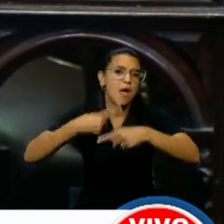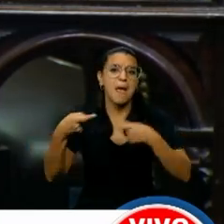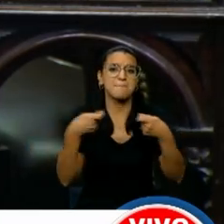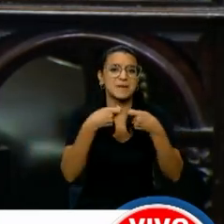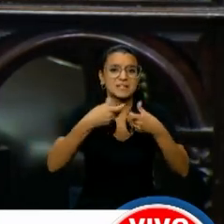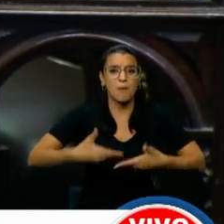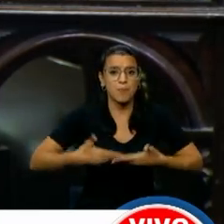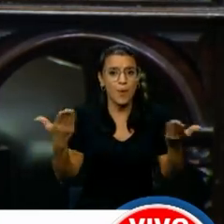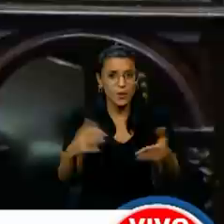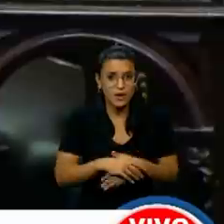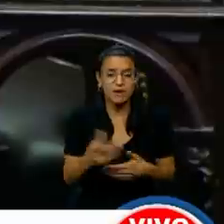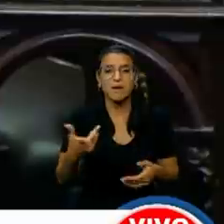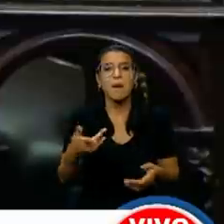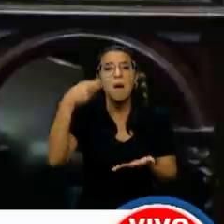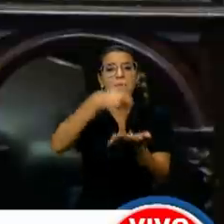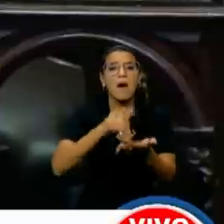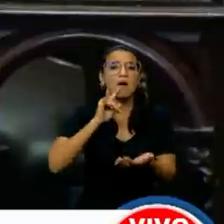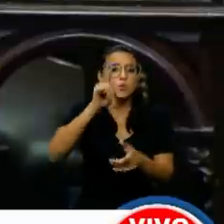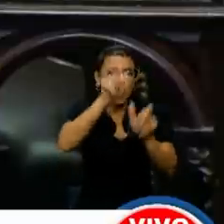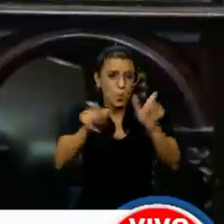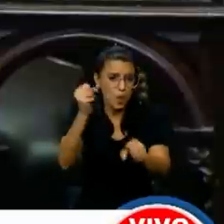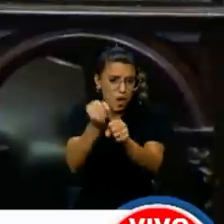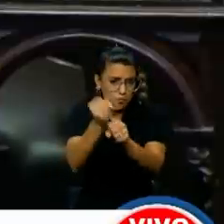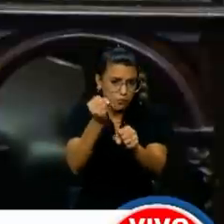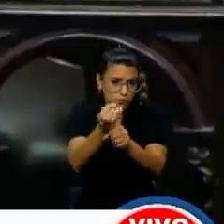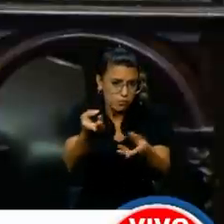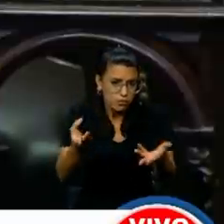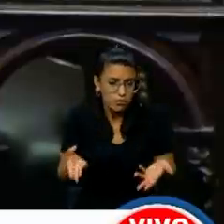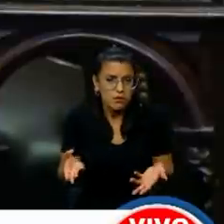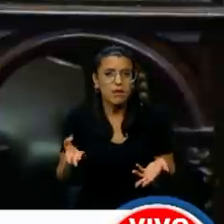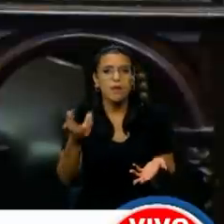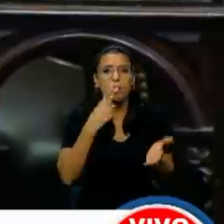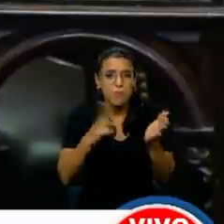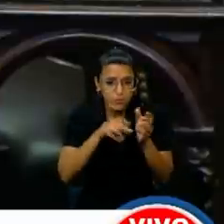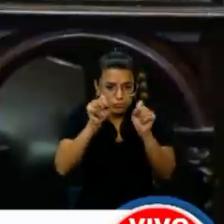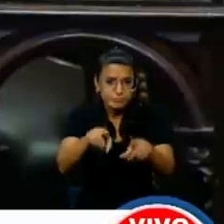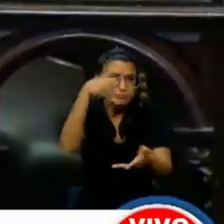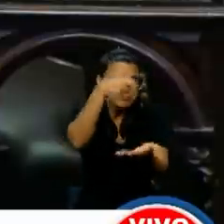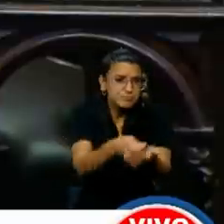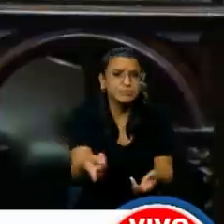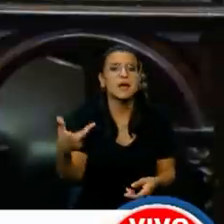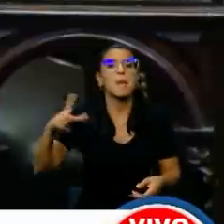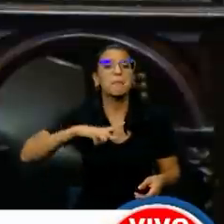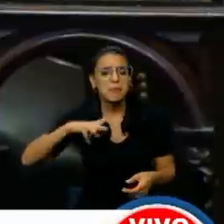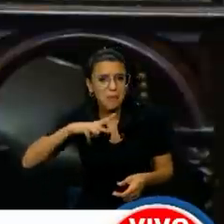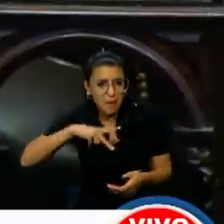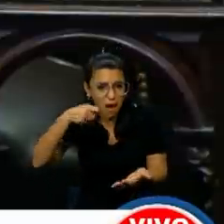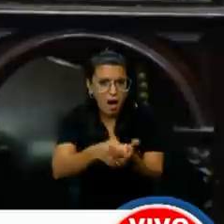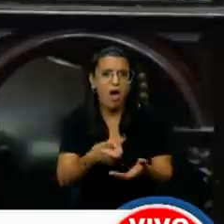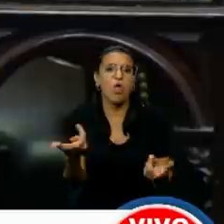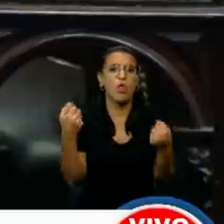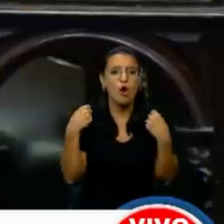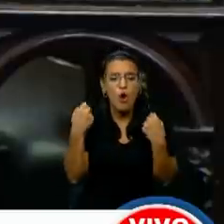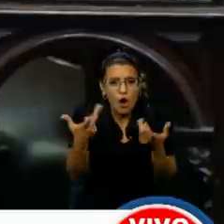públicas la pagan los laburantes con sus impuestos el sector privado los que empujan el